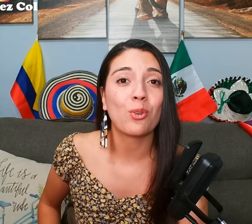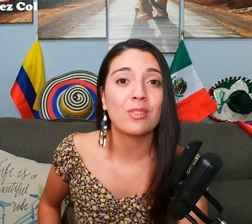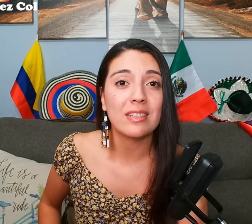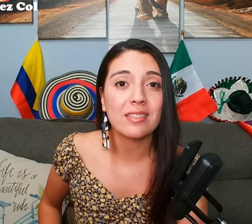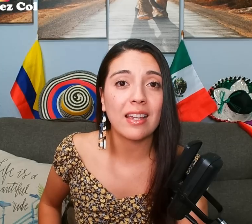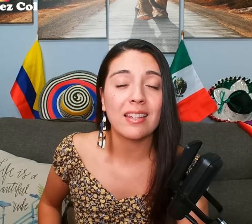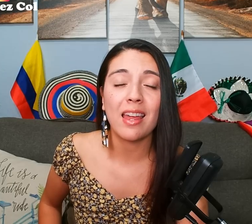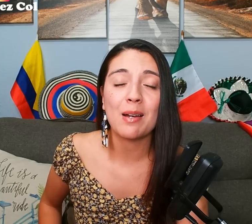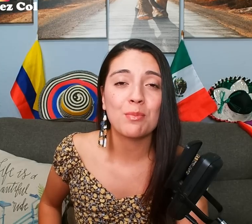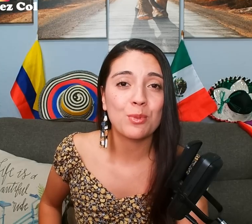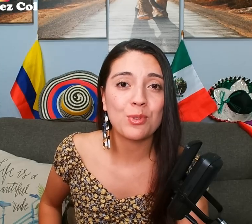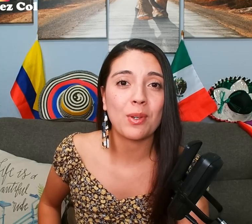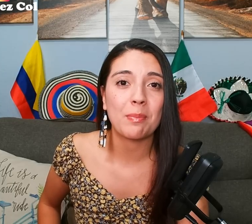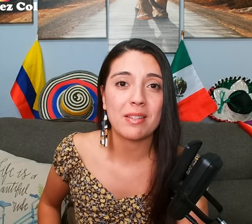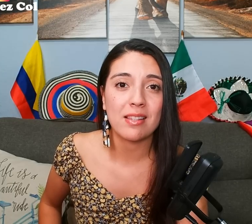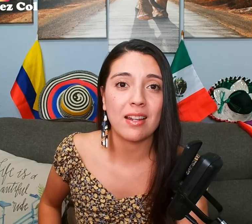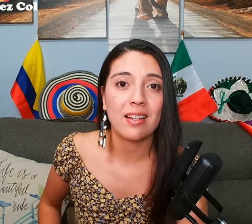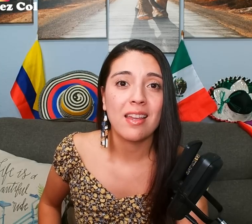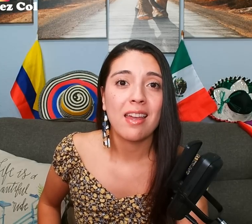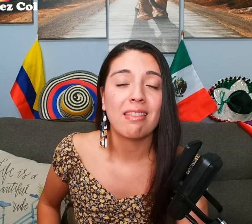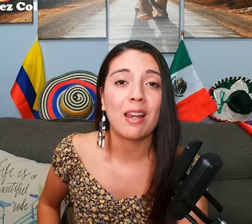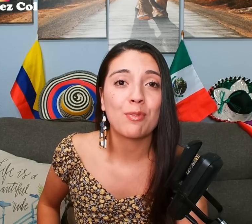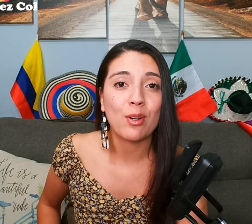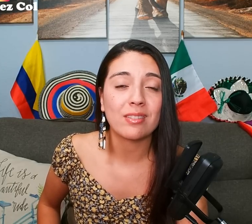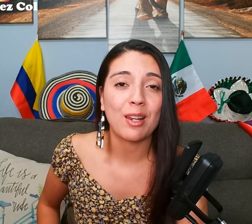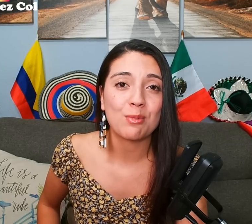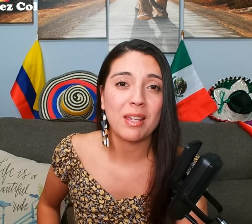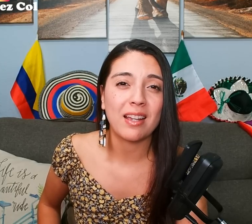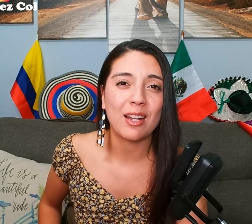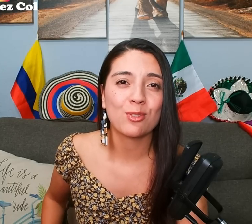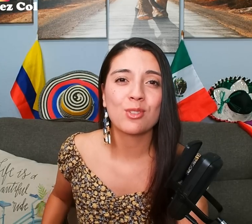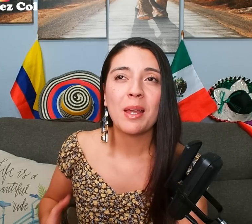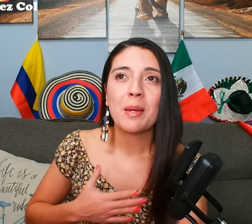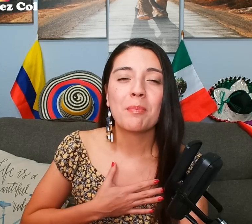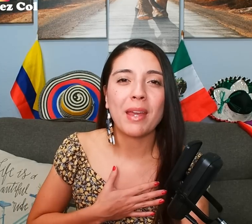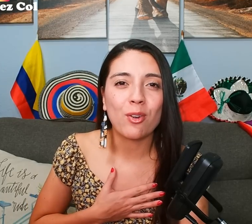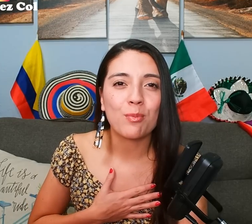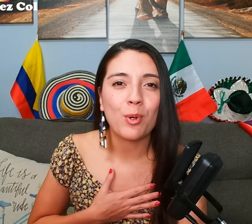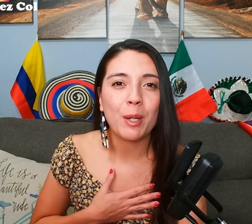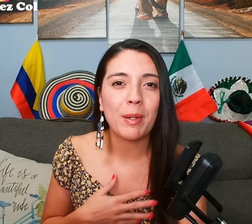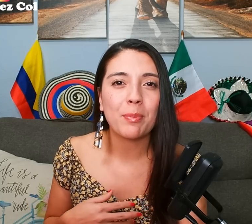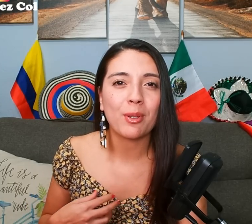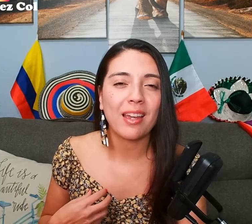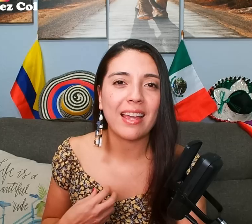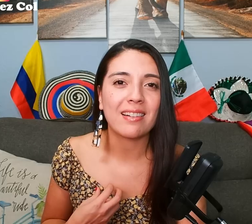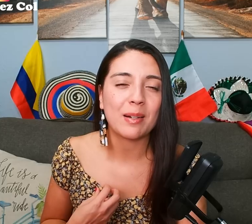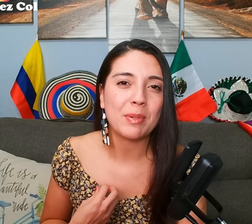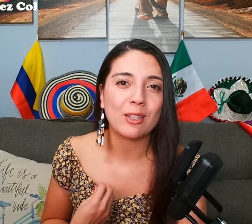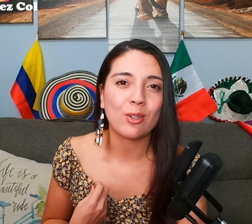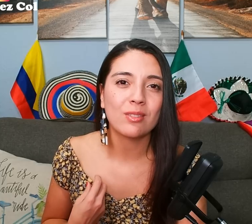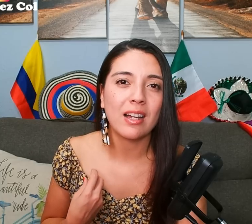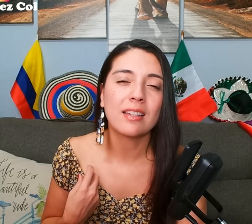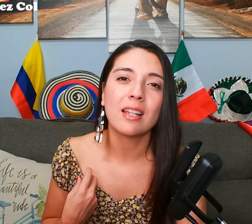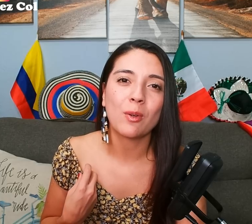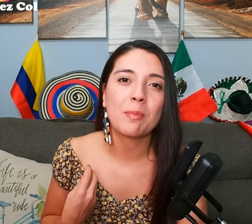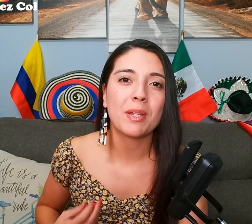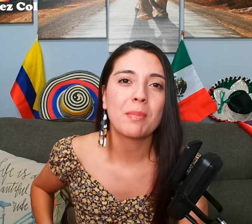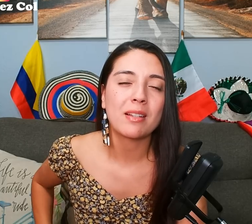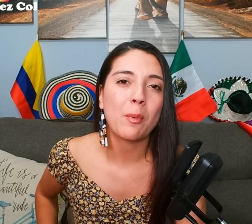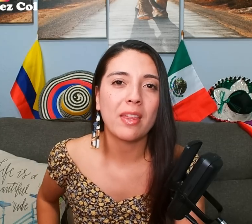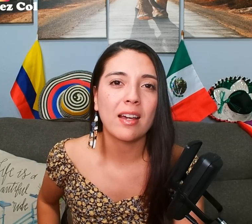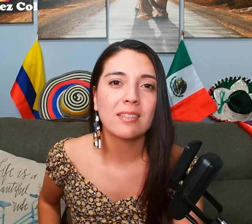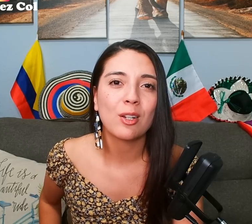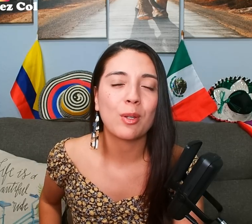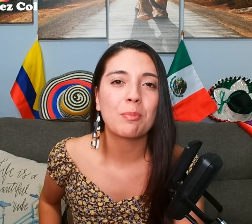esto dice y deja mucho que pensar de la fuerza de los mexicanos me conmueve porque repito aquí lo que